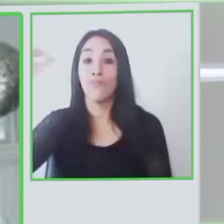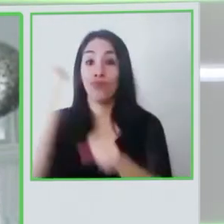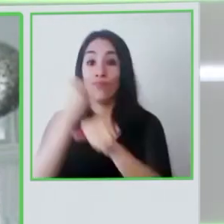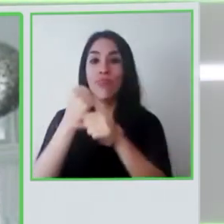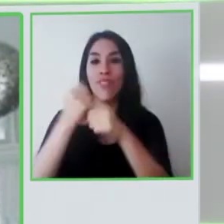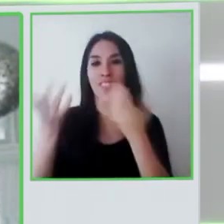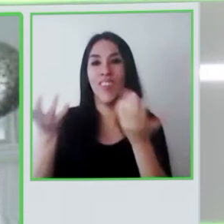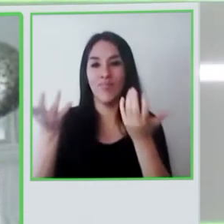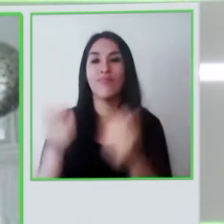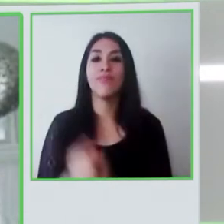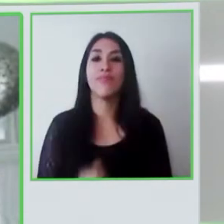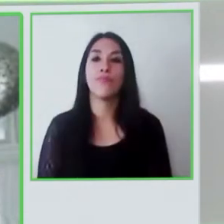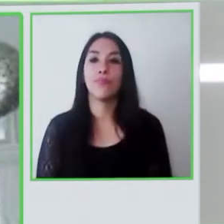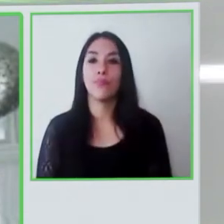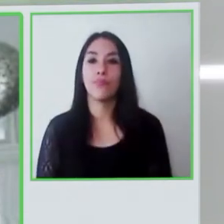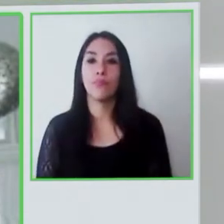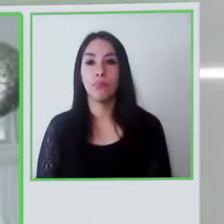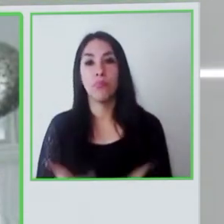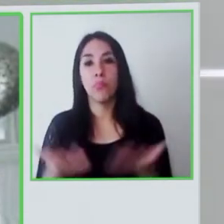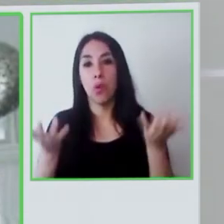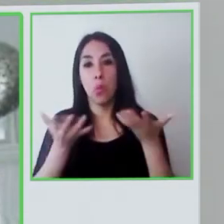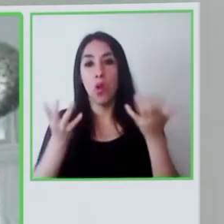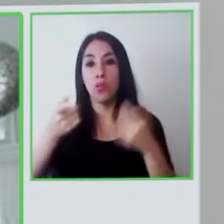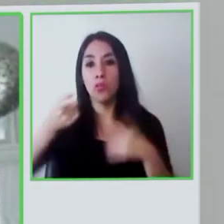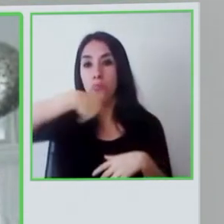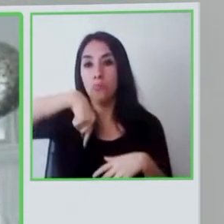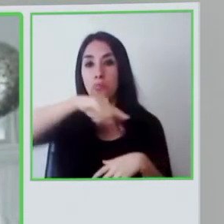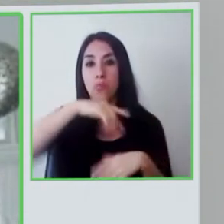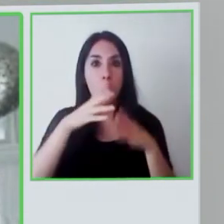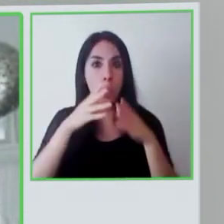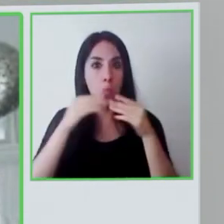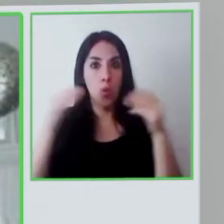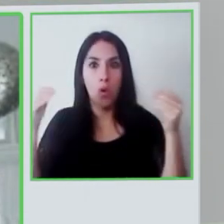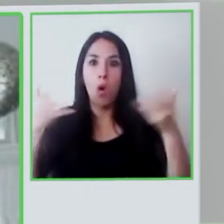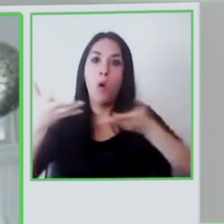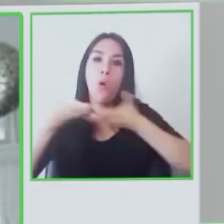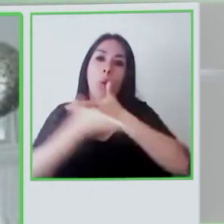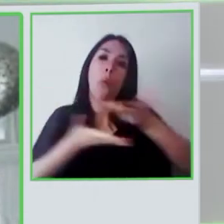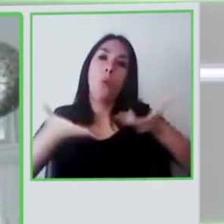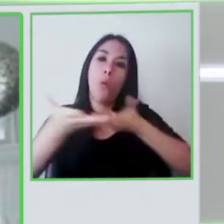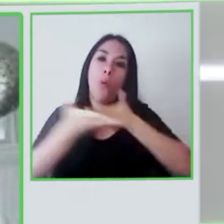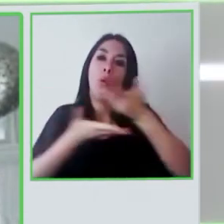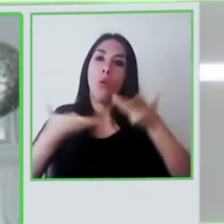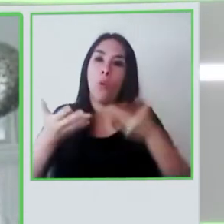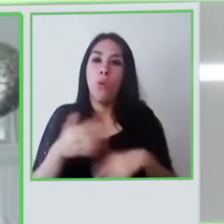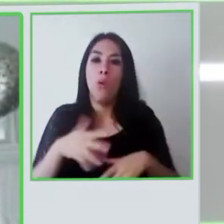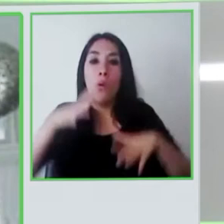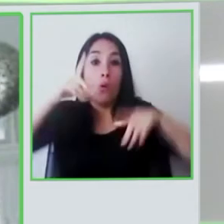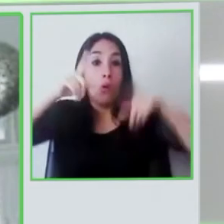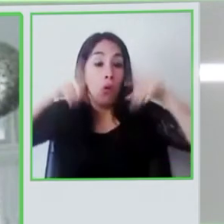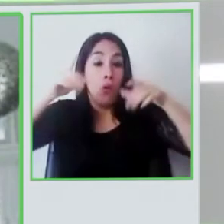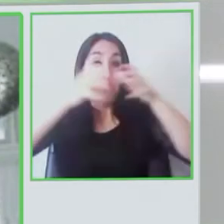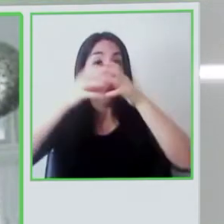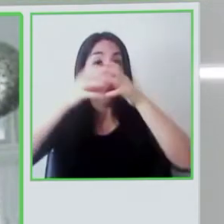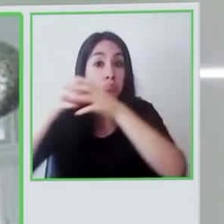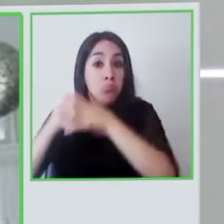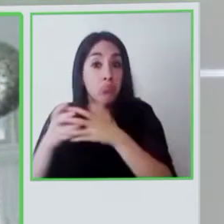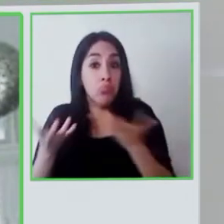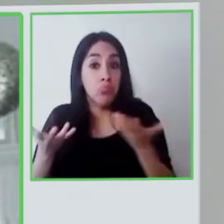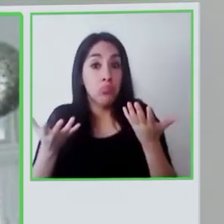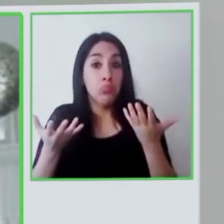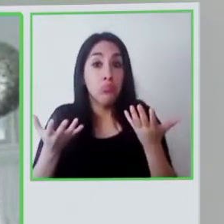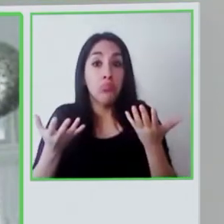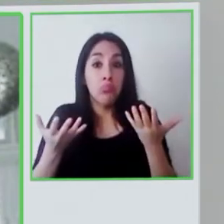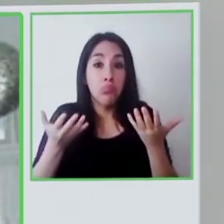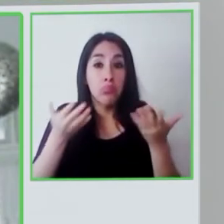significa que tenemos mucho que compartir y muchas veces también va a significar que las órganos organizaciones van a tener datos que son quizá